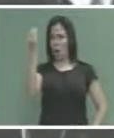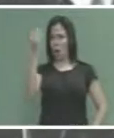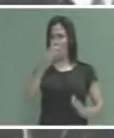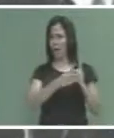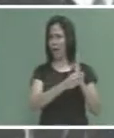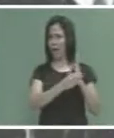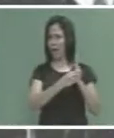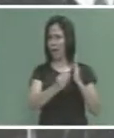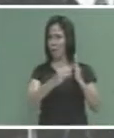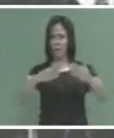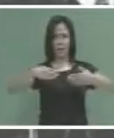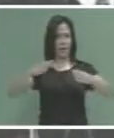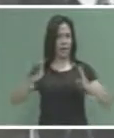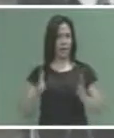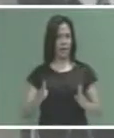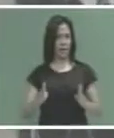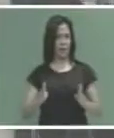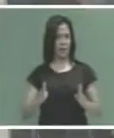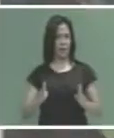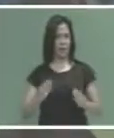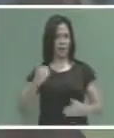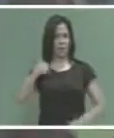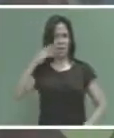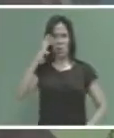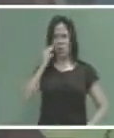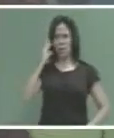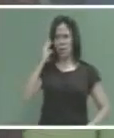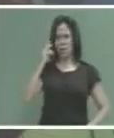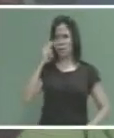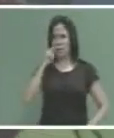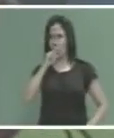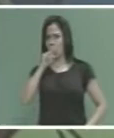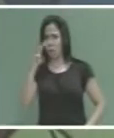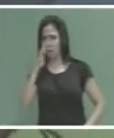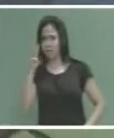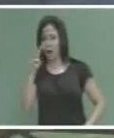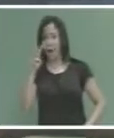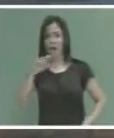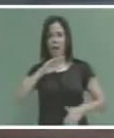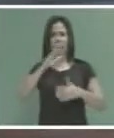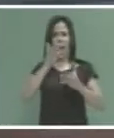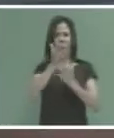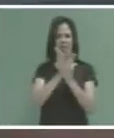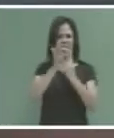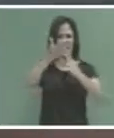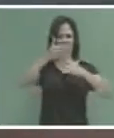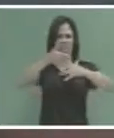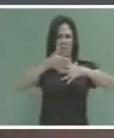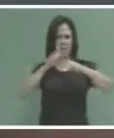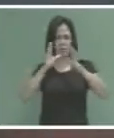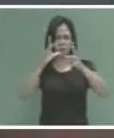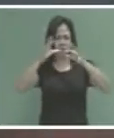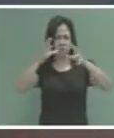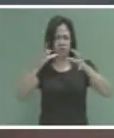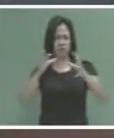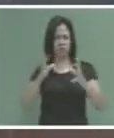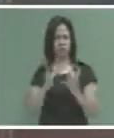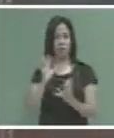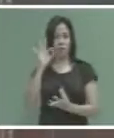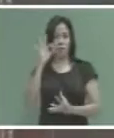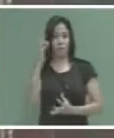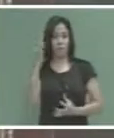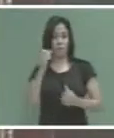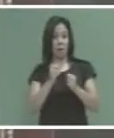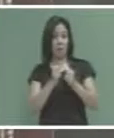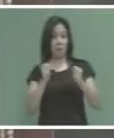su obra explora la transición de lo inconsciente a lo visual, a través de la manipulación de formas constructivas sin contexto